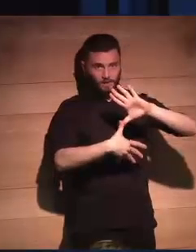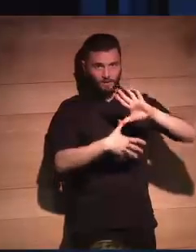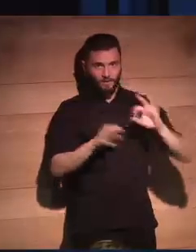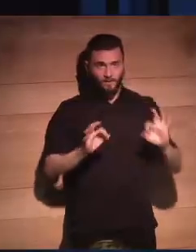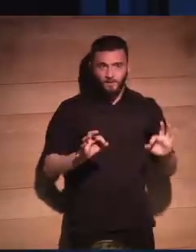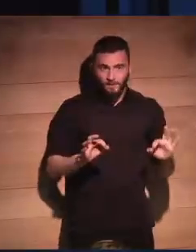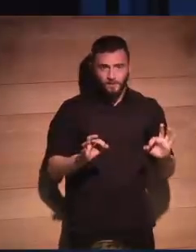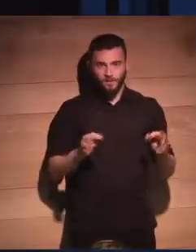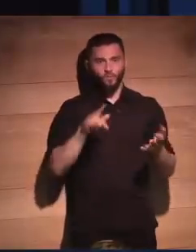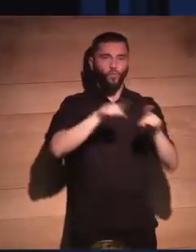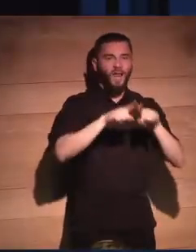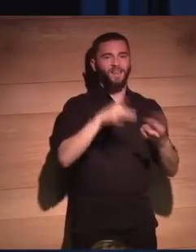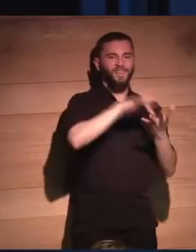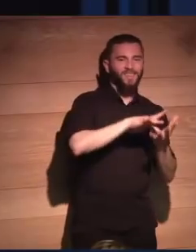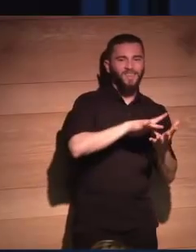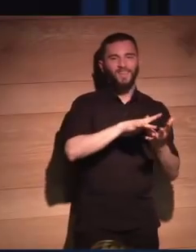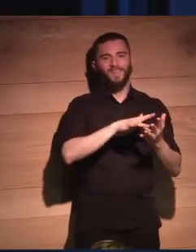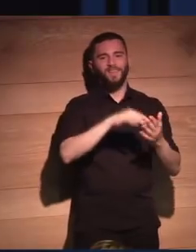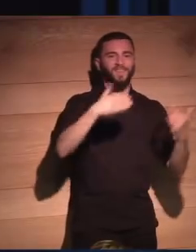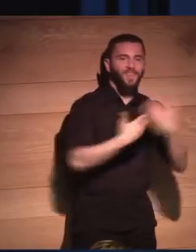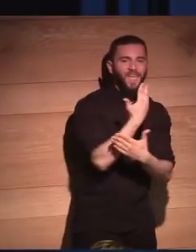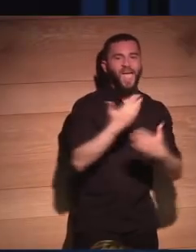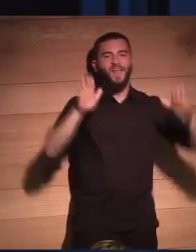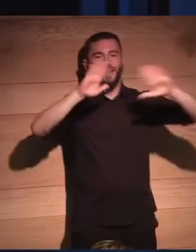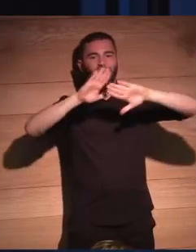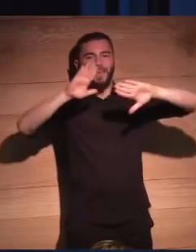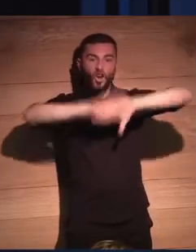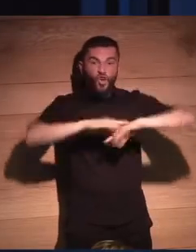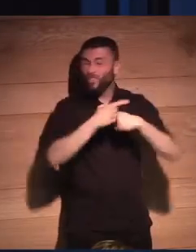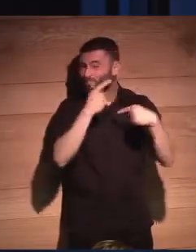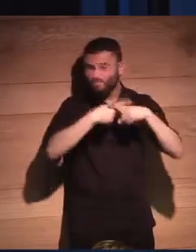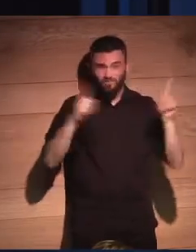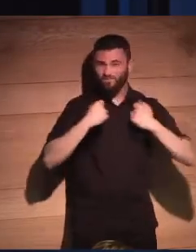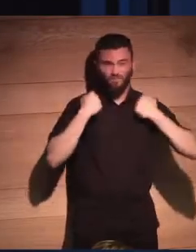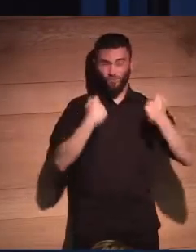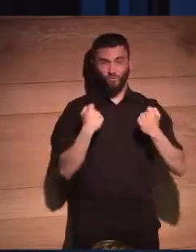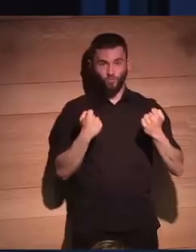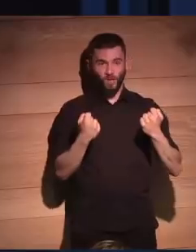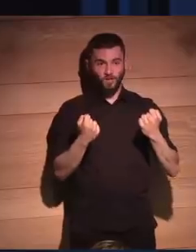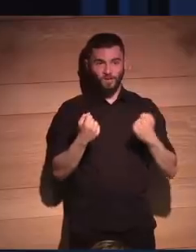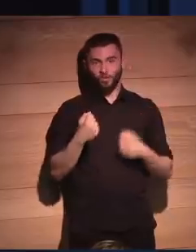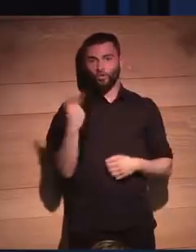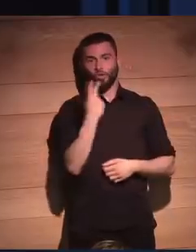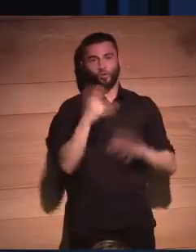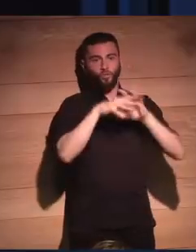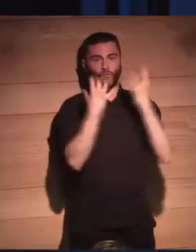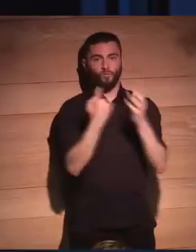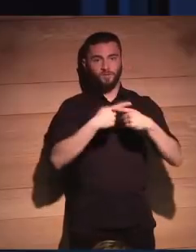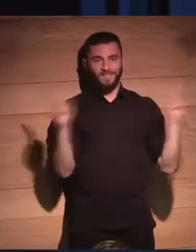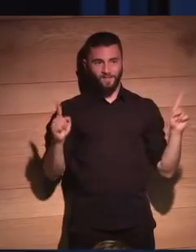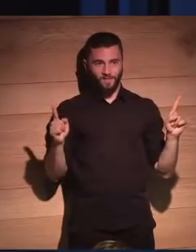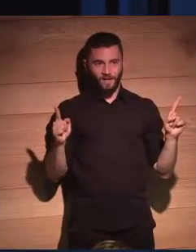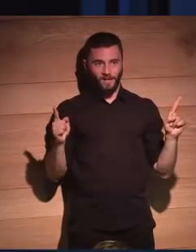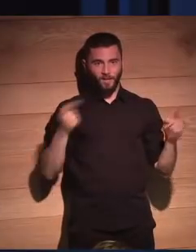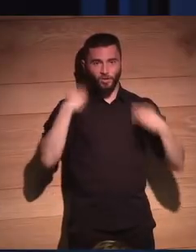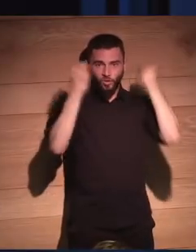día y la Nueva noche. York y Gotham Claro. más Chicago. Sí. Y también Sí. son el día y la noche. También. Efectivamente, son dos mundos distintos, ¿no? Entonces, yo